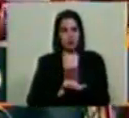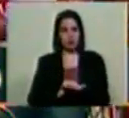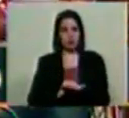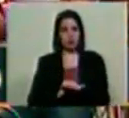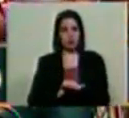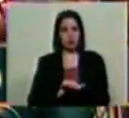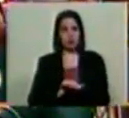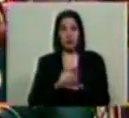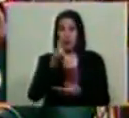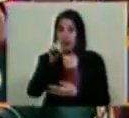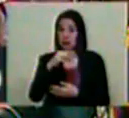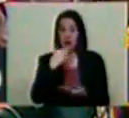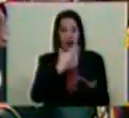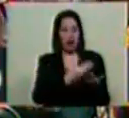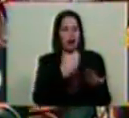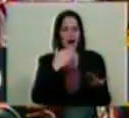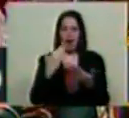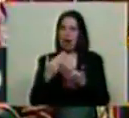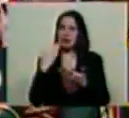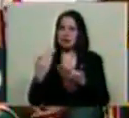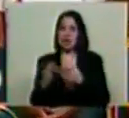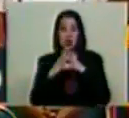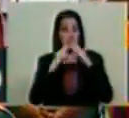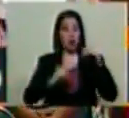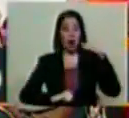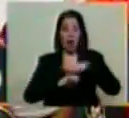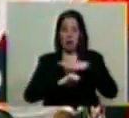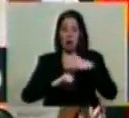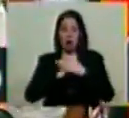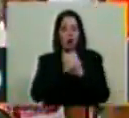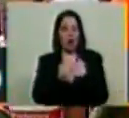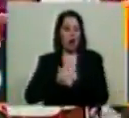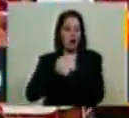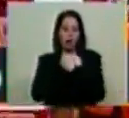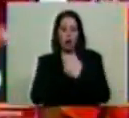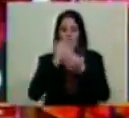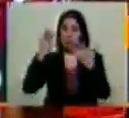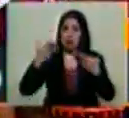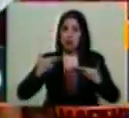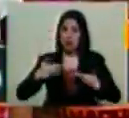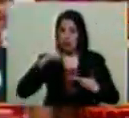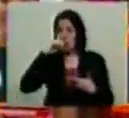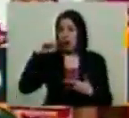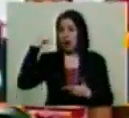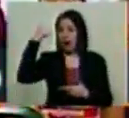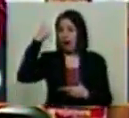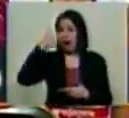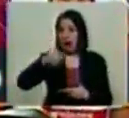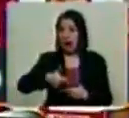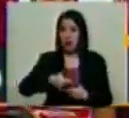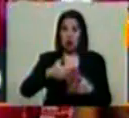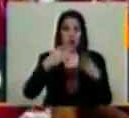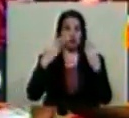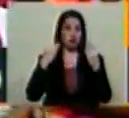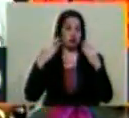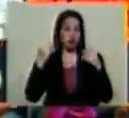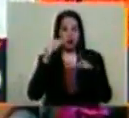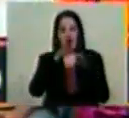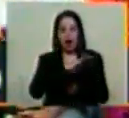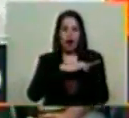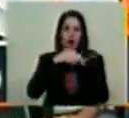así como agradezco todo el apoyo y el amor que me han dado estos años, todo el cariño